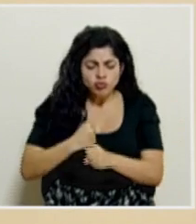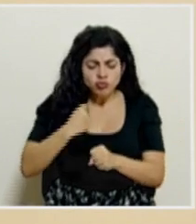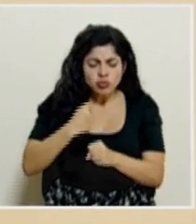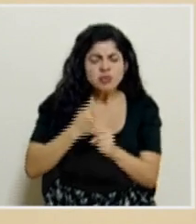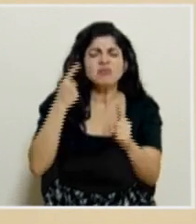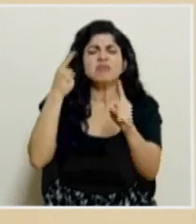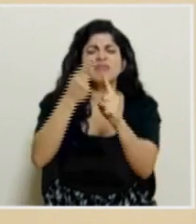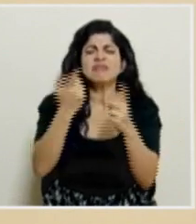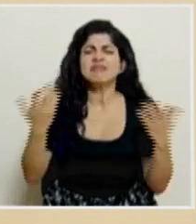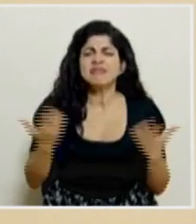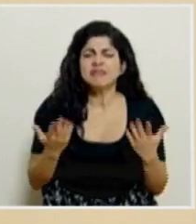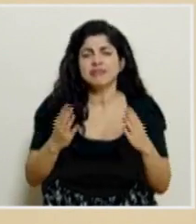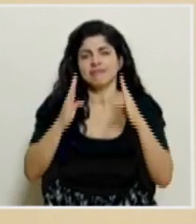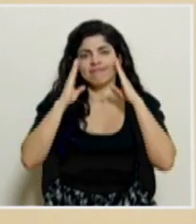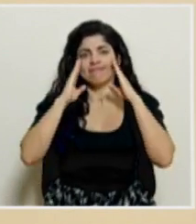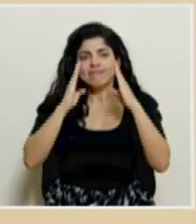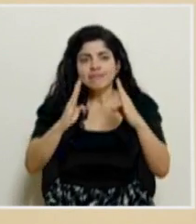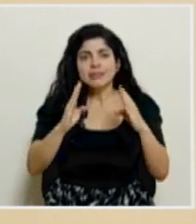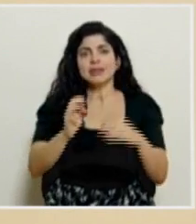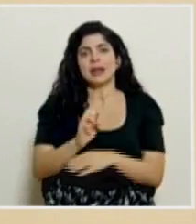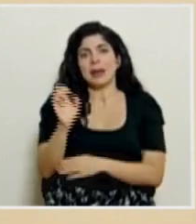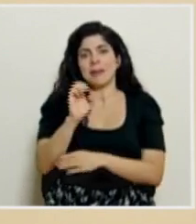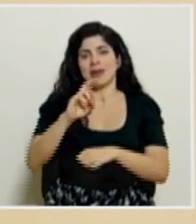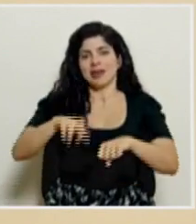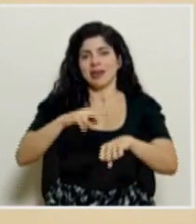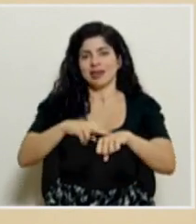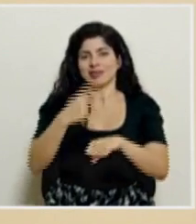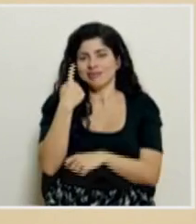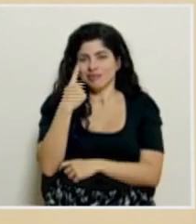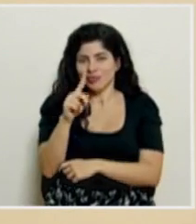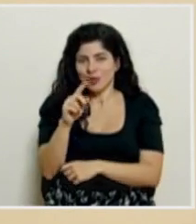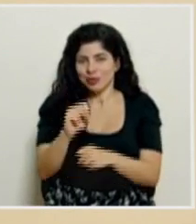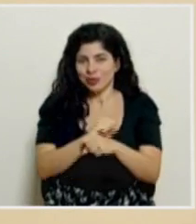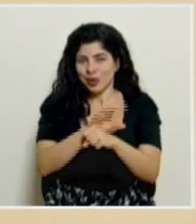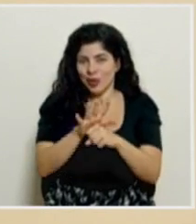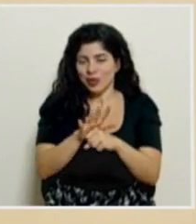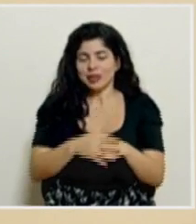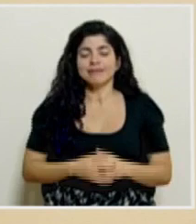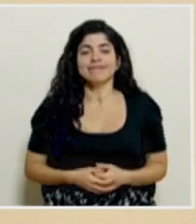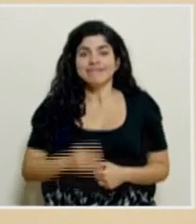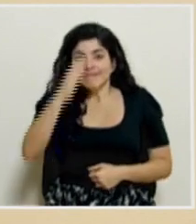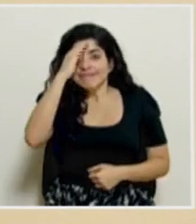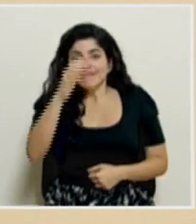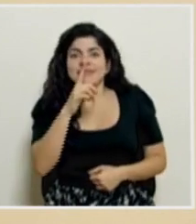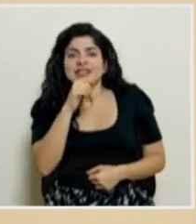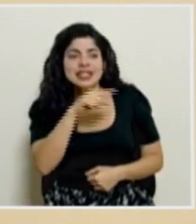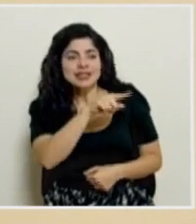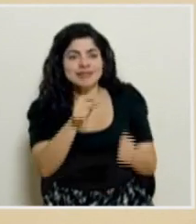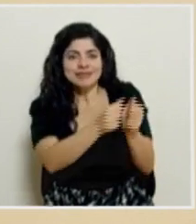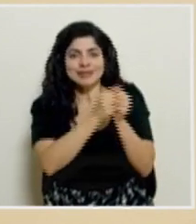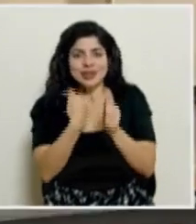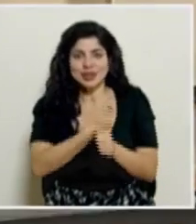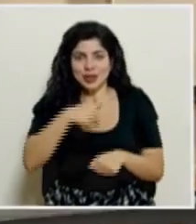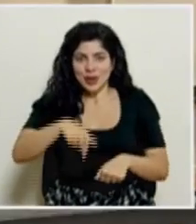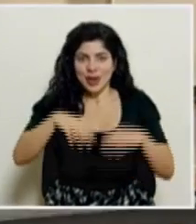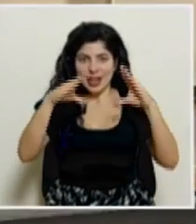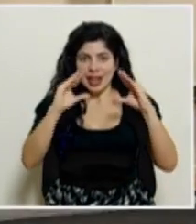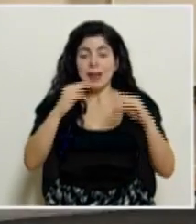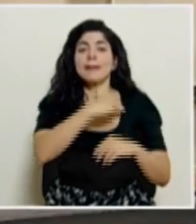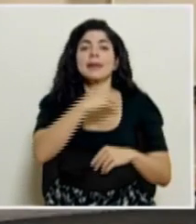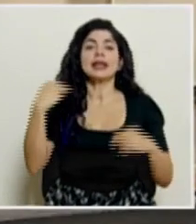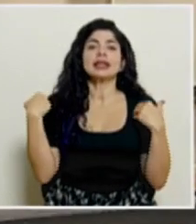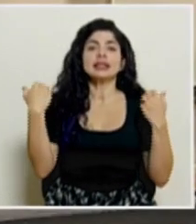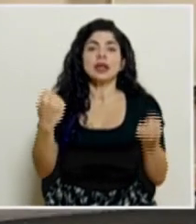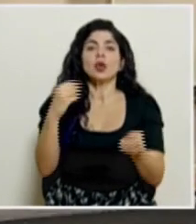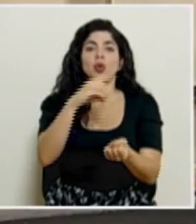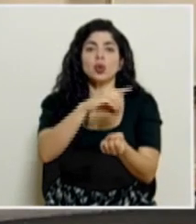para enfrentar la emergencia nacional por la pandemia del COVID-19. Saludamos a quienes nos acompañan esta tarde, al ministro de